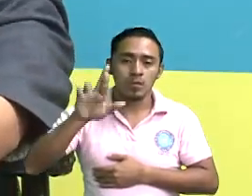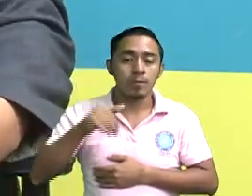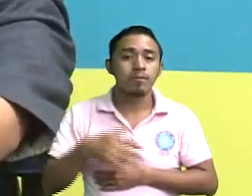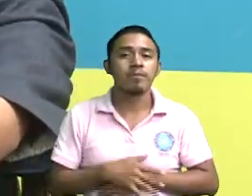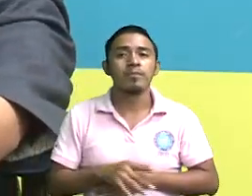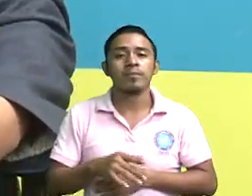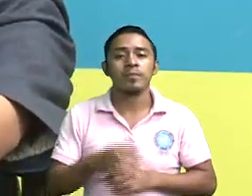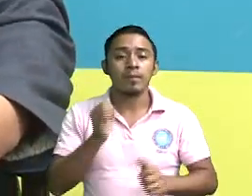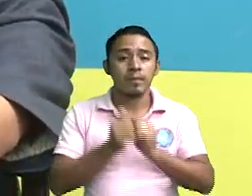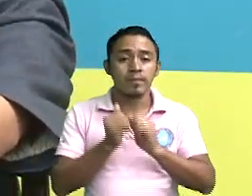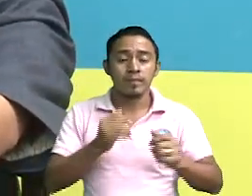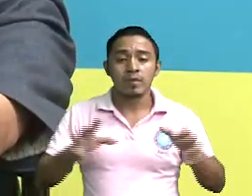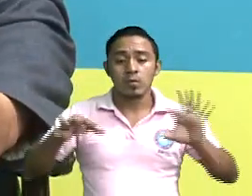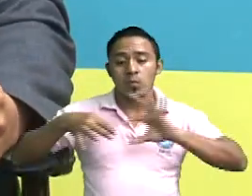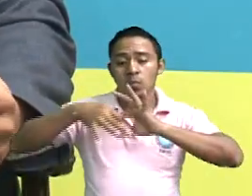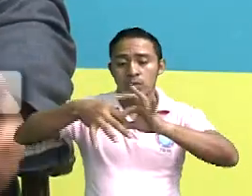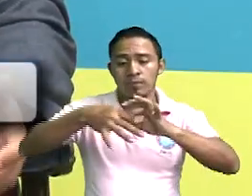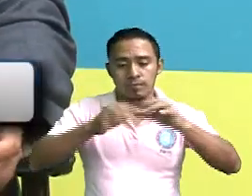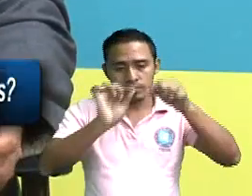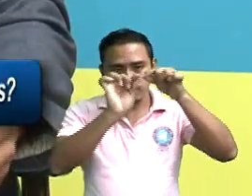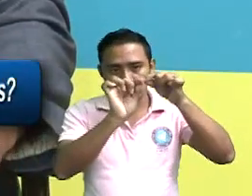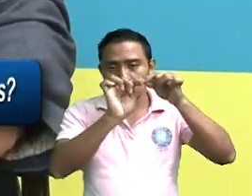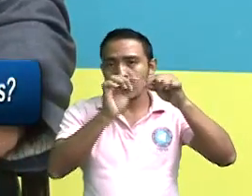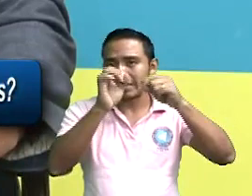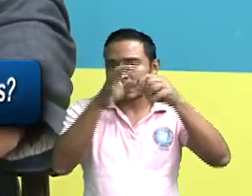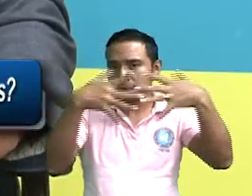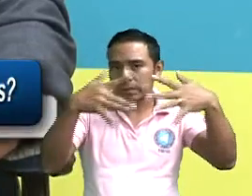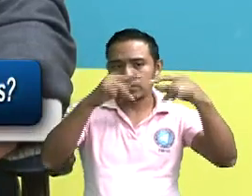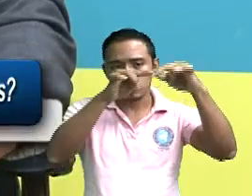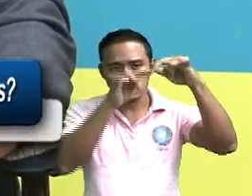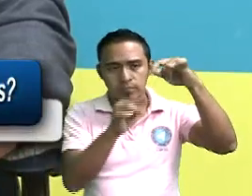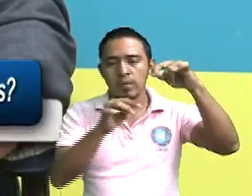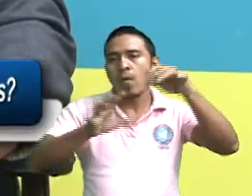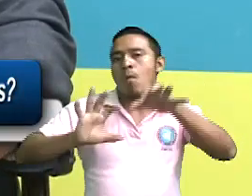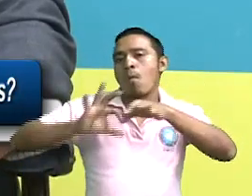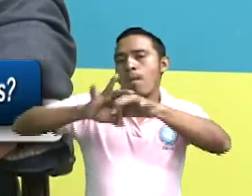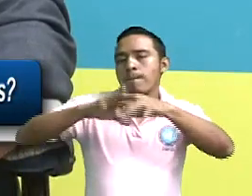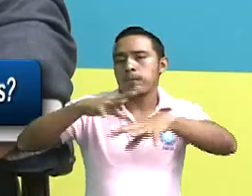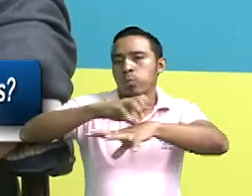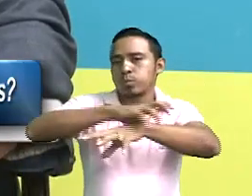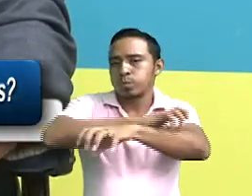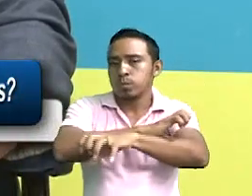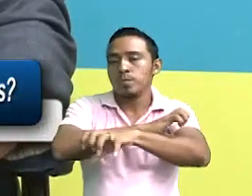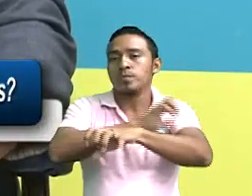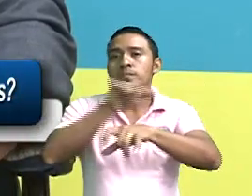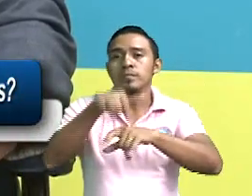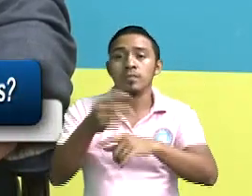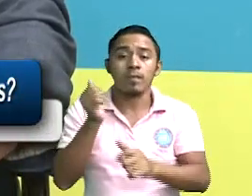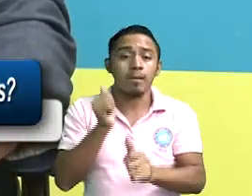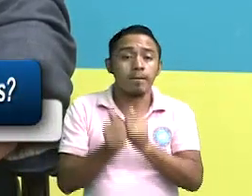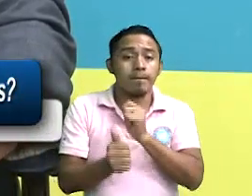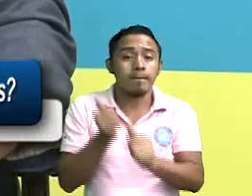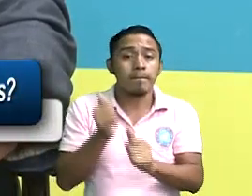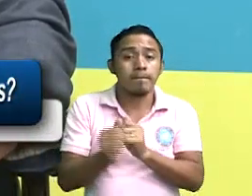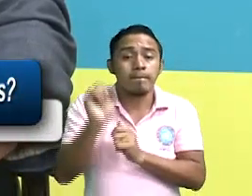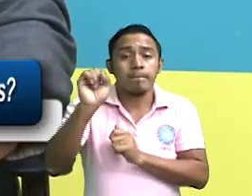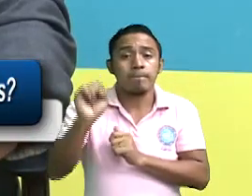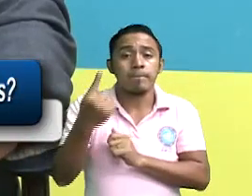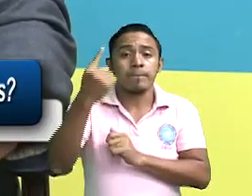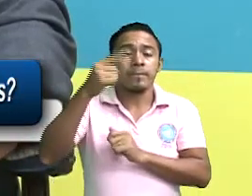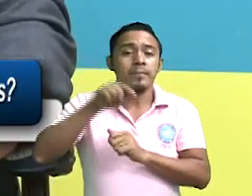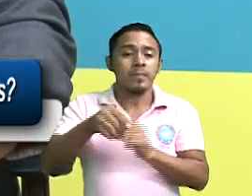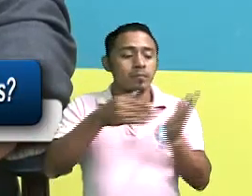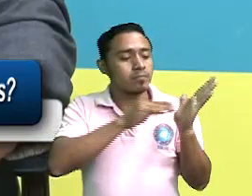la unión entre la terminación de un nervio y el músculo. Por lo tanto, el primer síntoma que